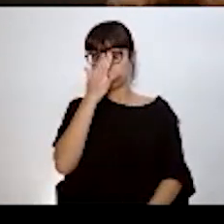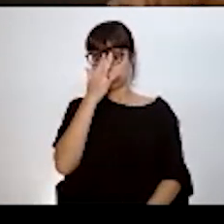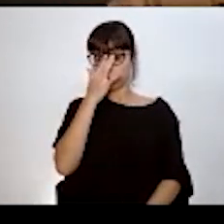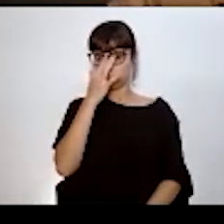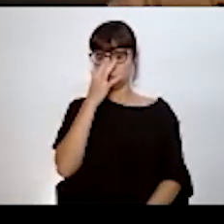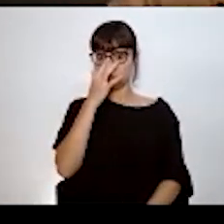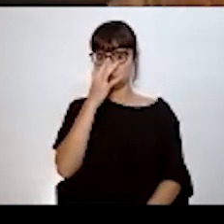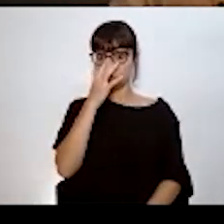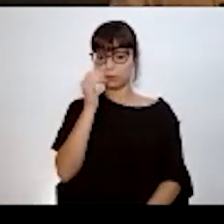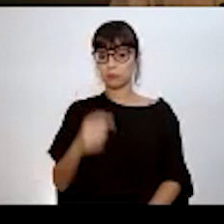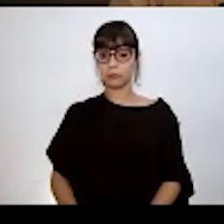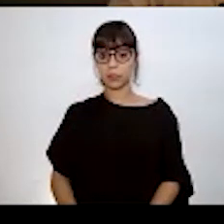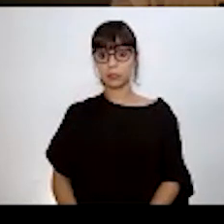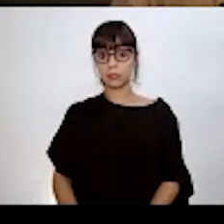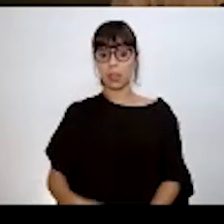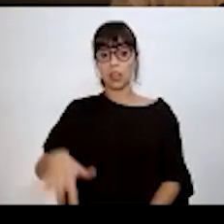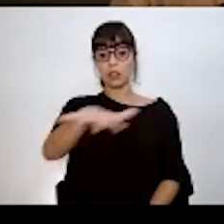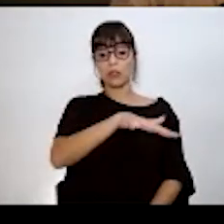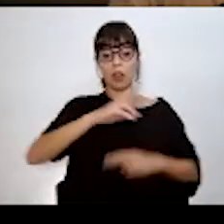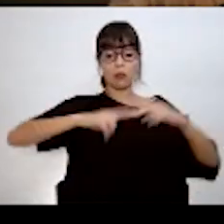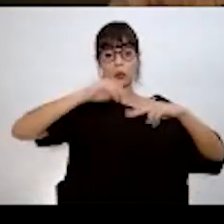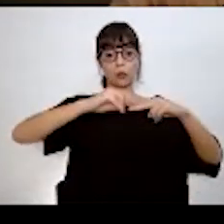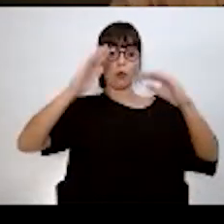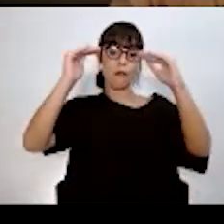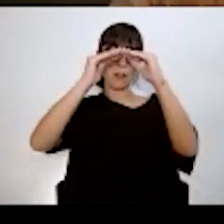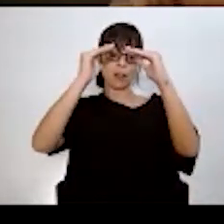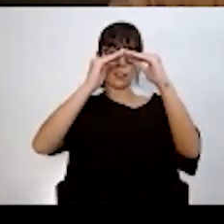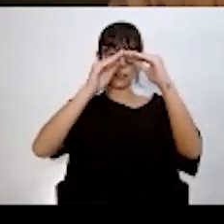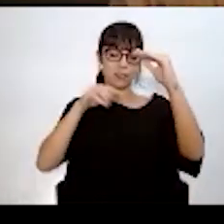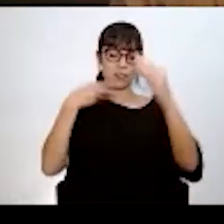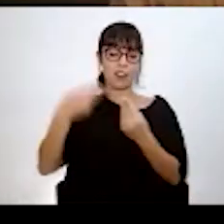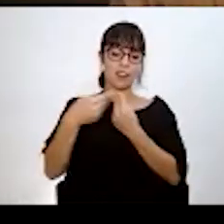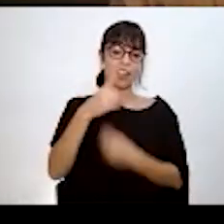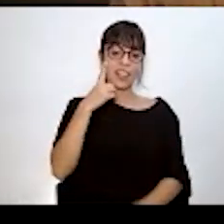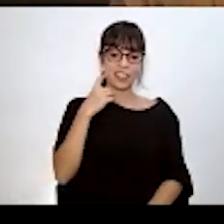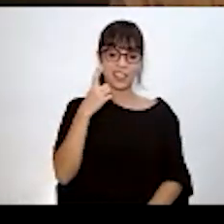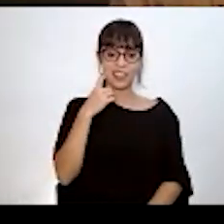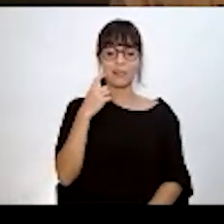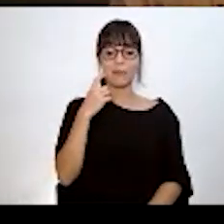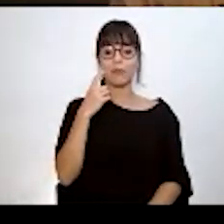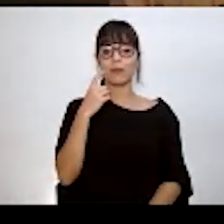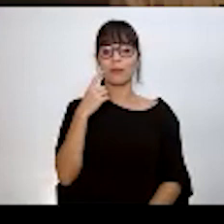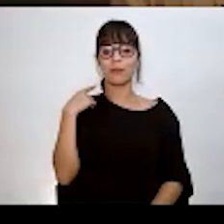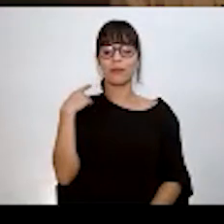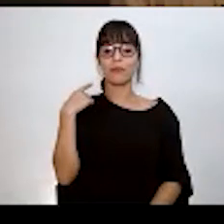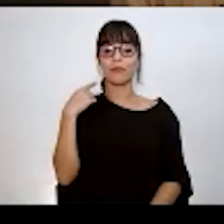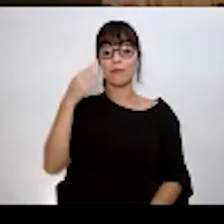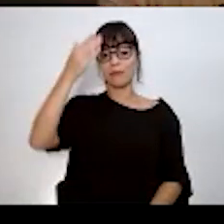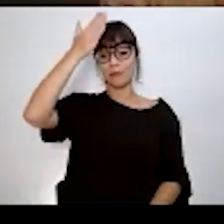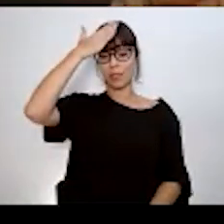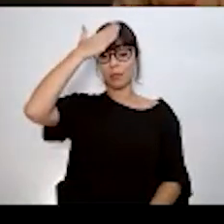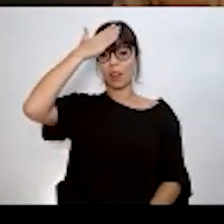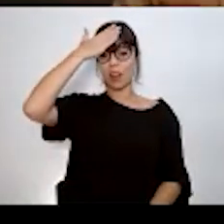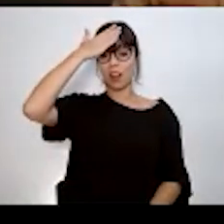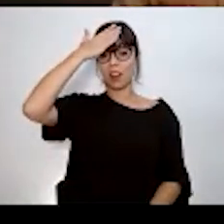Las casas, esos espacios construidos típicos de Gran Canaria, que aparecen fundamentalmente aparecen en